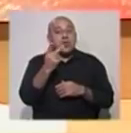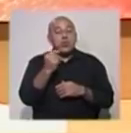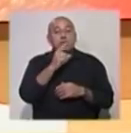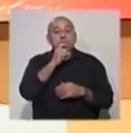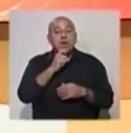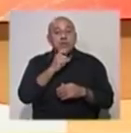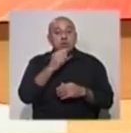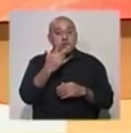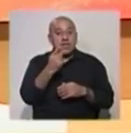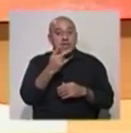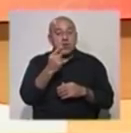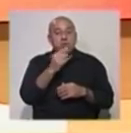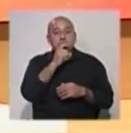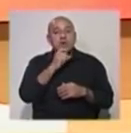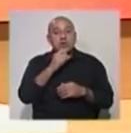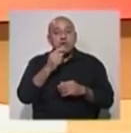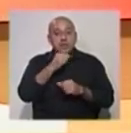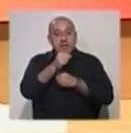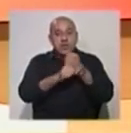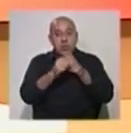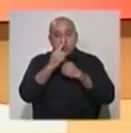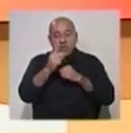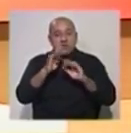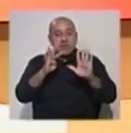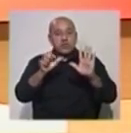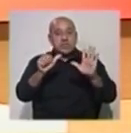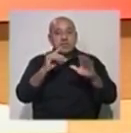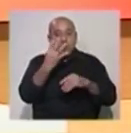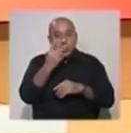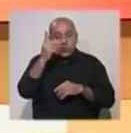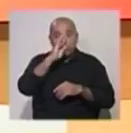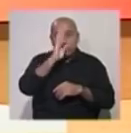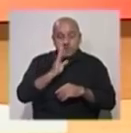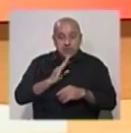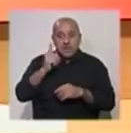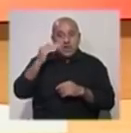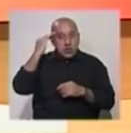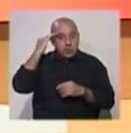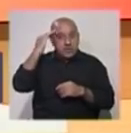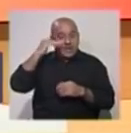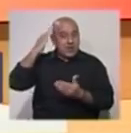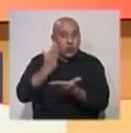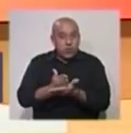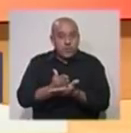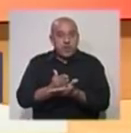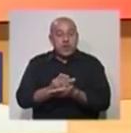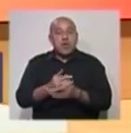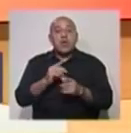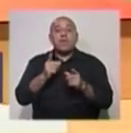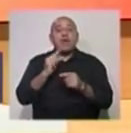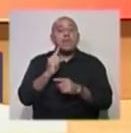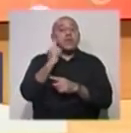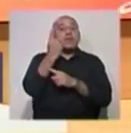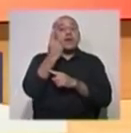días, el 31 de marzo de 1964, ocurrió un golpe de Estado en Brasil que no fue uno más. Fue el primer golpe